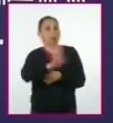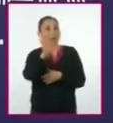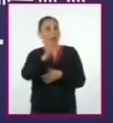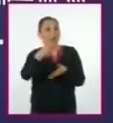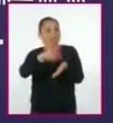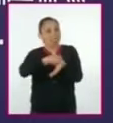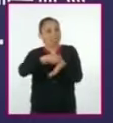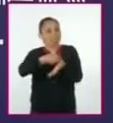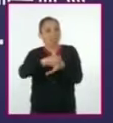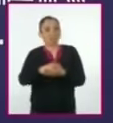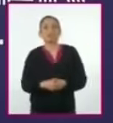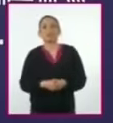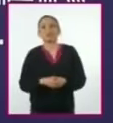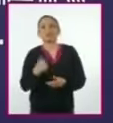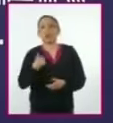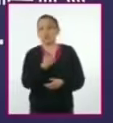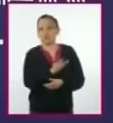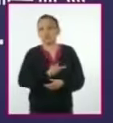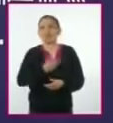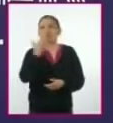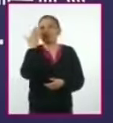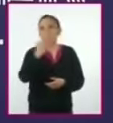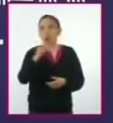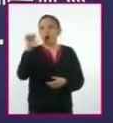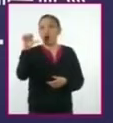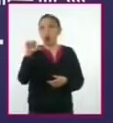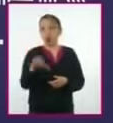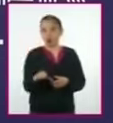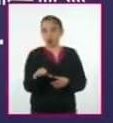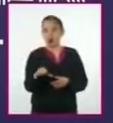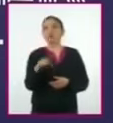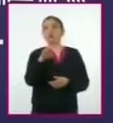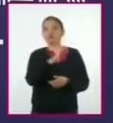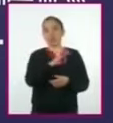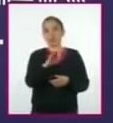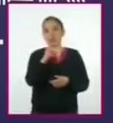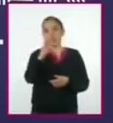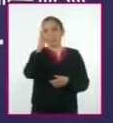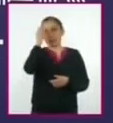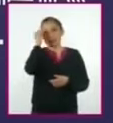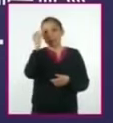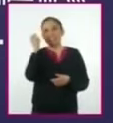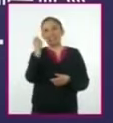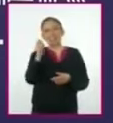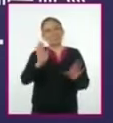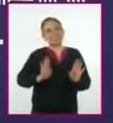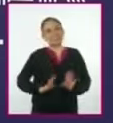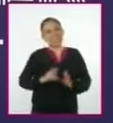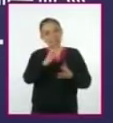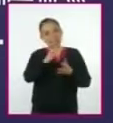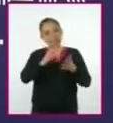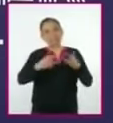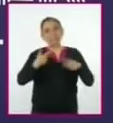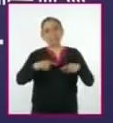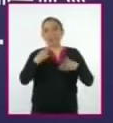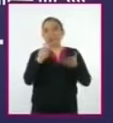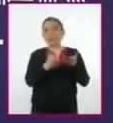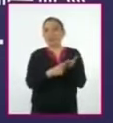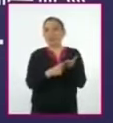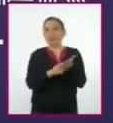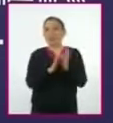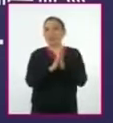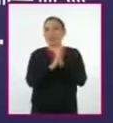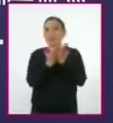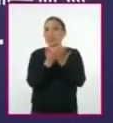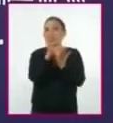oculta. Me da gusto saber que el día de hoy pudimos aprender las características de los personajes de